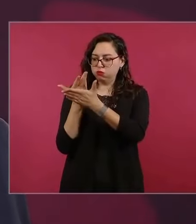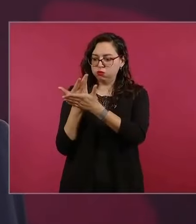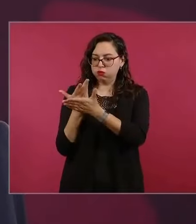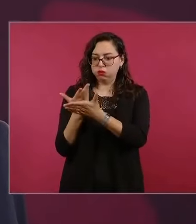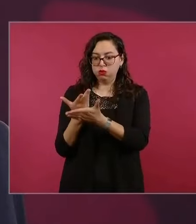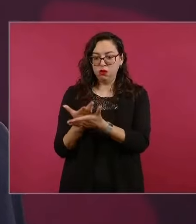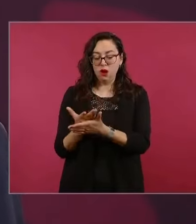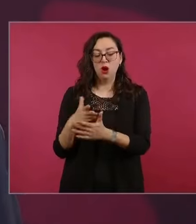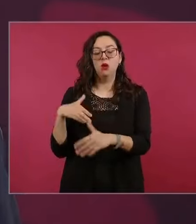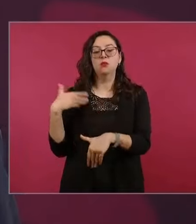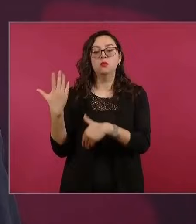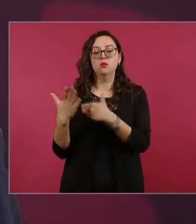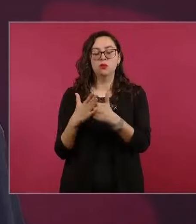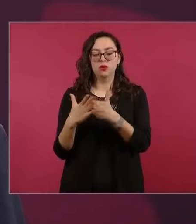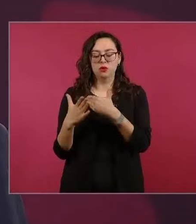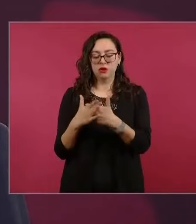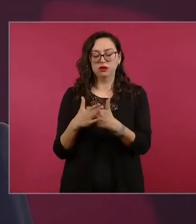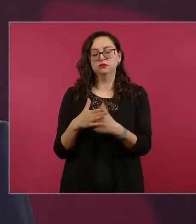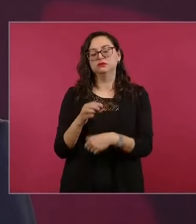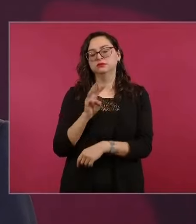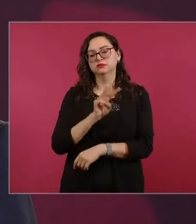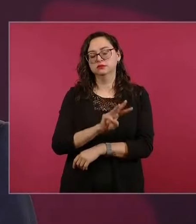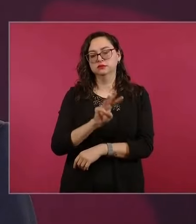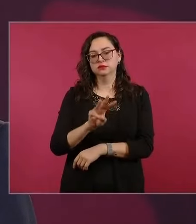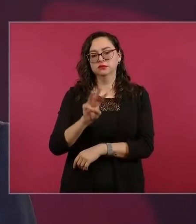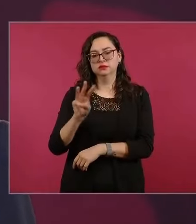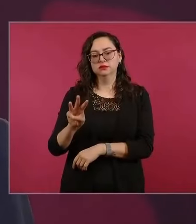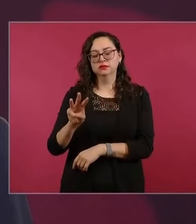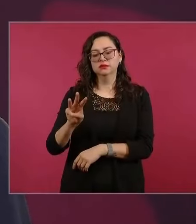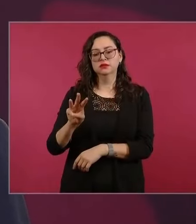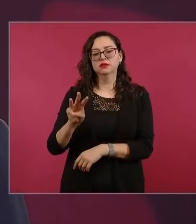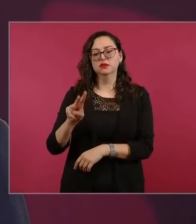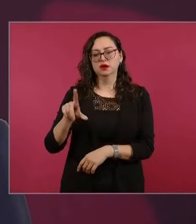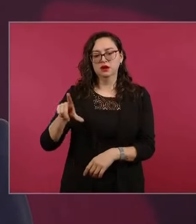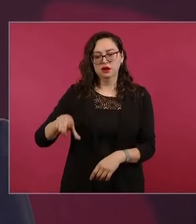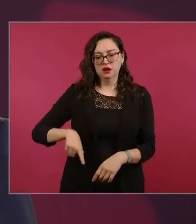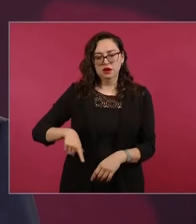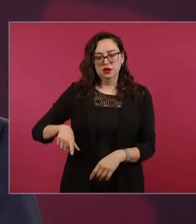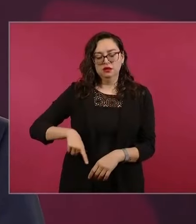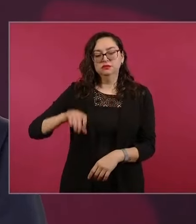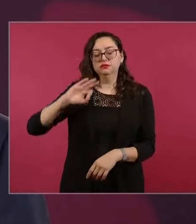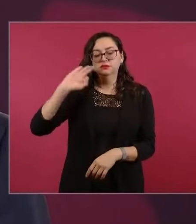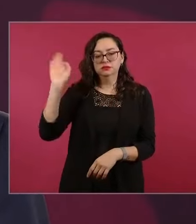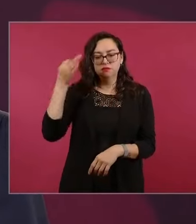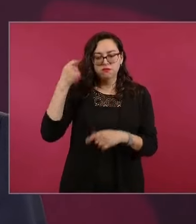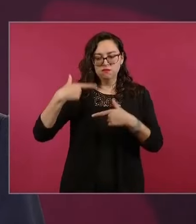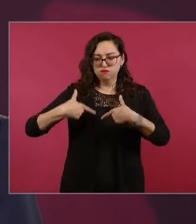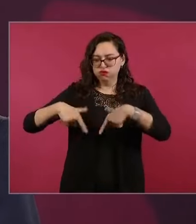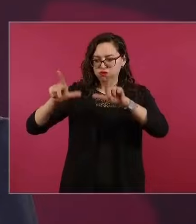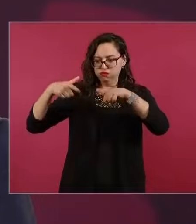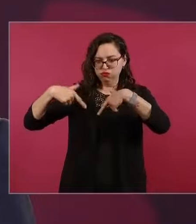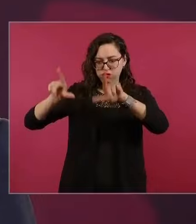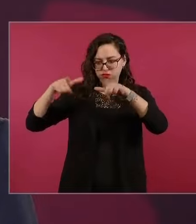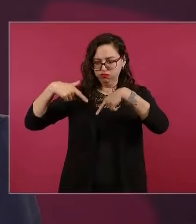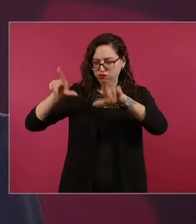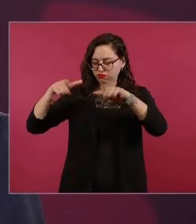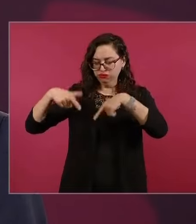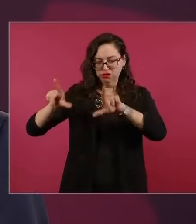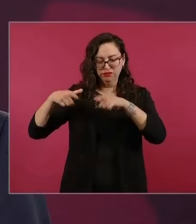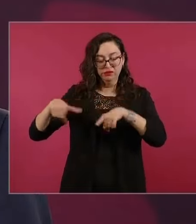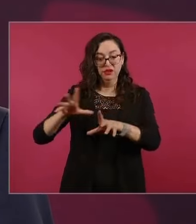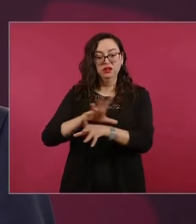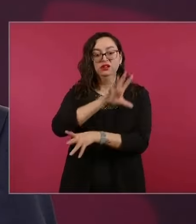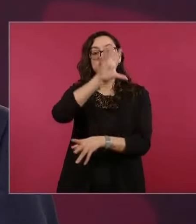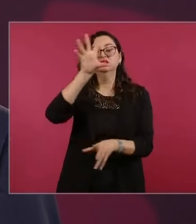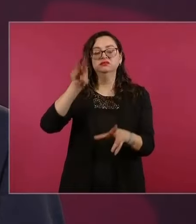se subirá al portal del gobierno federal, del gobierno de México y donde se documentará lo